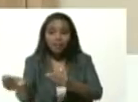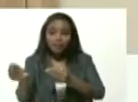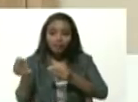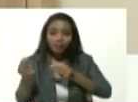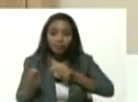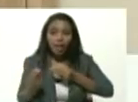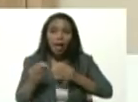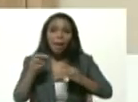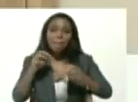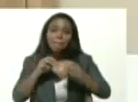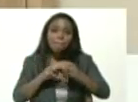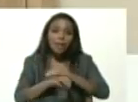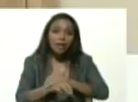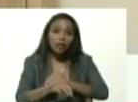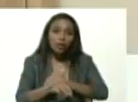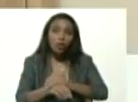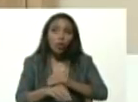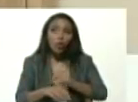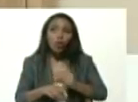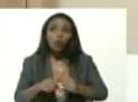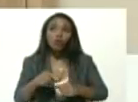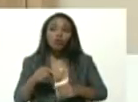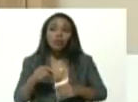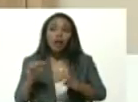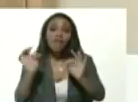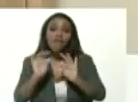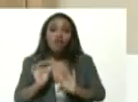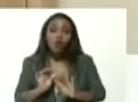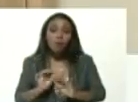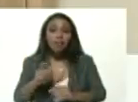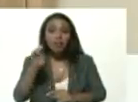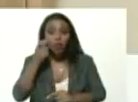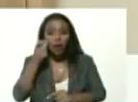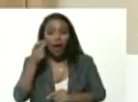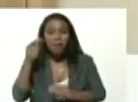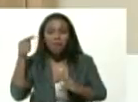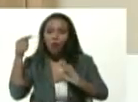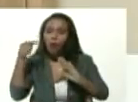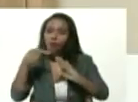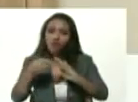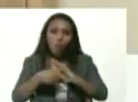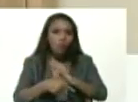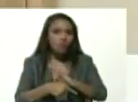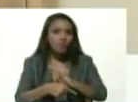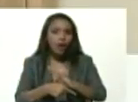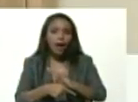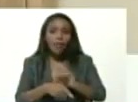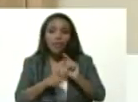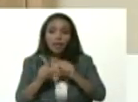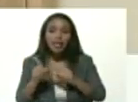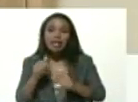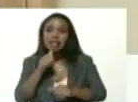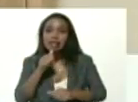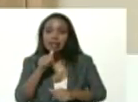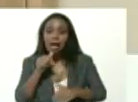que trenes y metros se toman las medidas de seguridad extremas de quienes